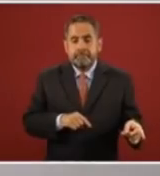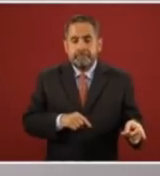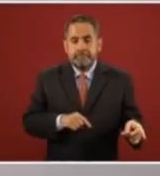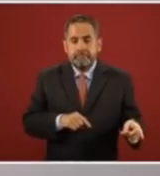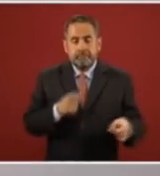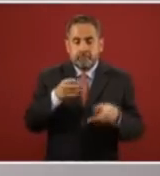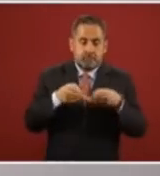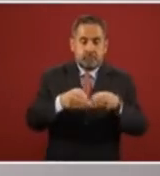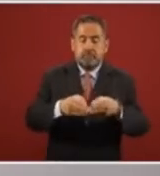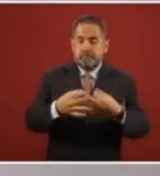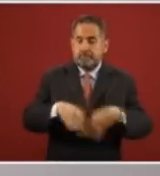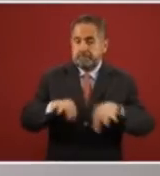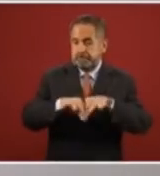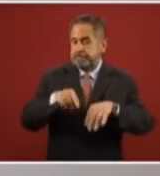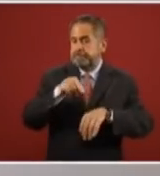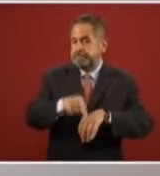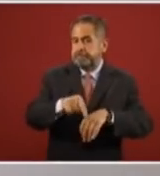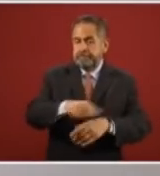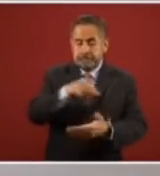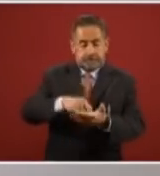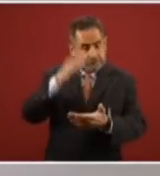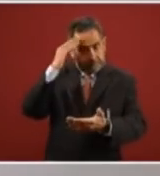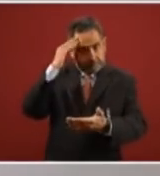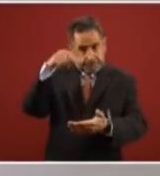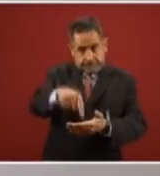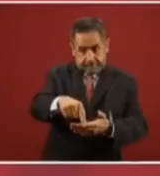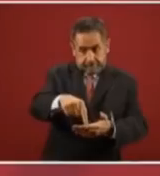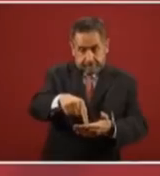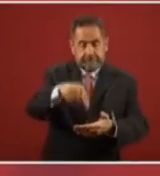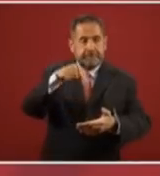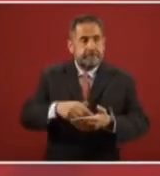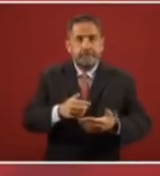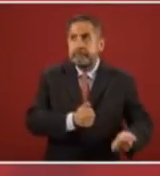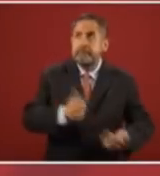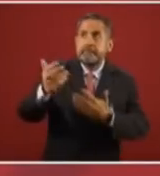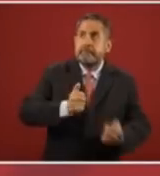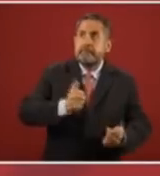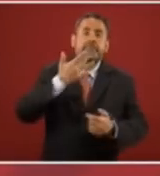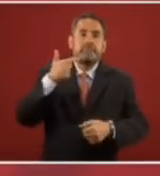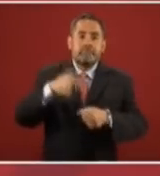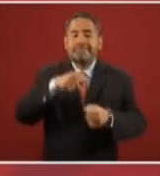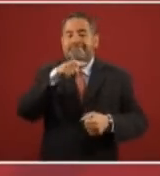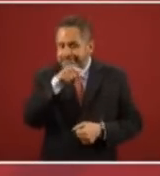más importante en cuanto a la importación de gasolinas.